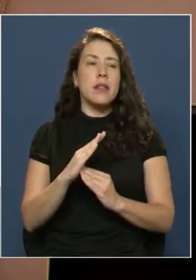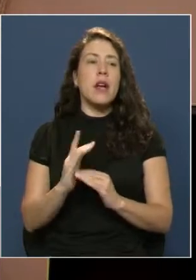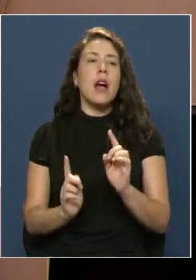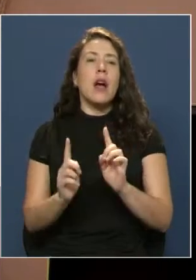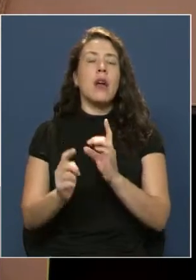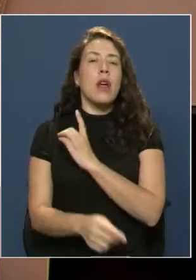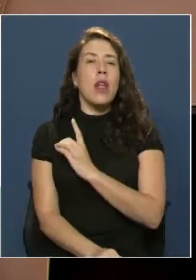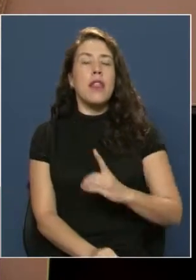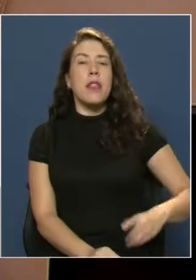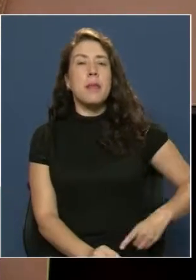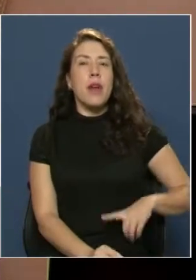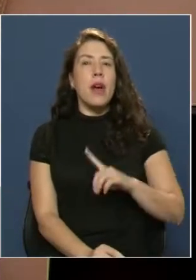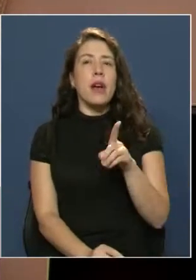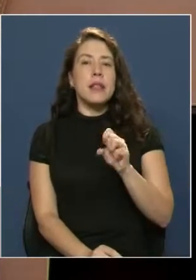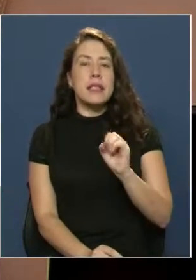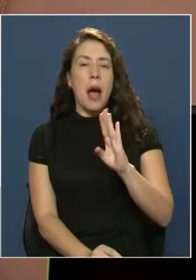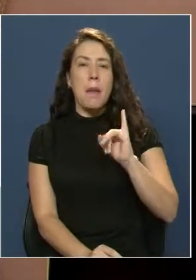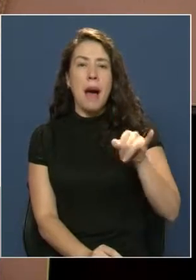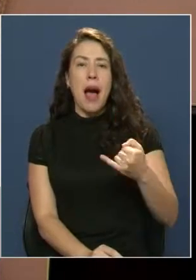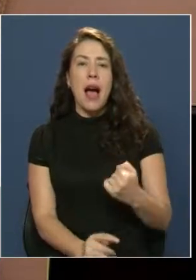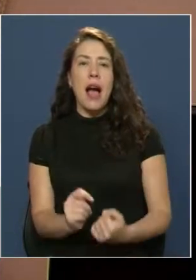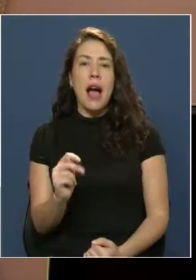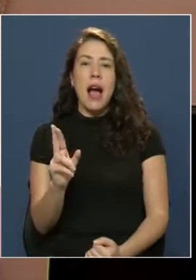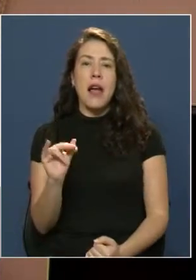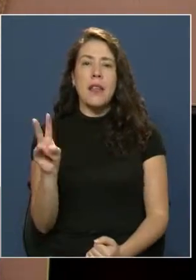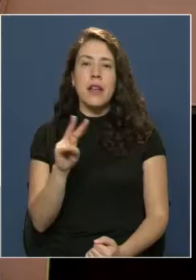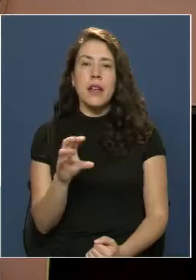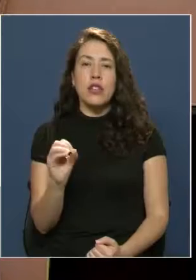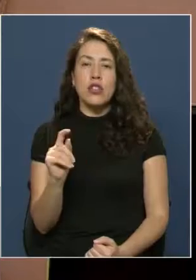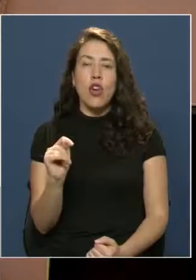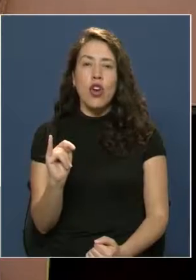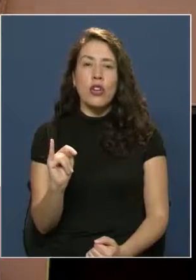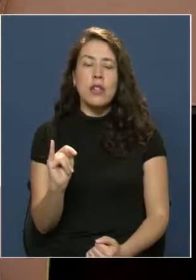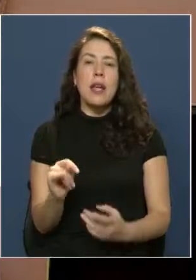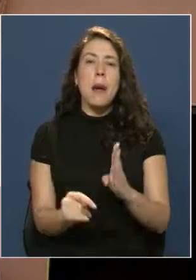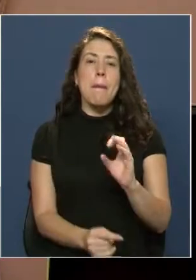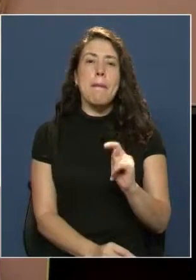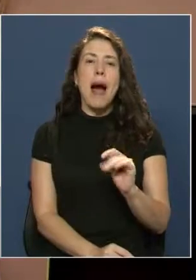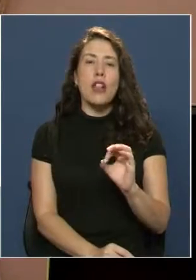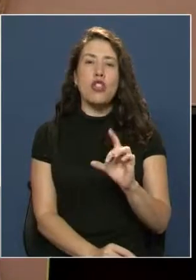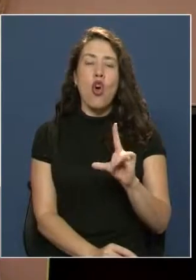el diputado Sabaj, el diputado Trisotti, el diputado Bartolú,